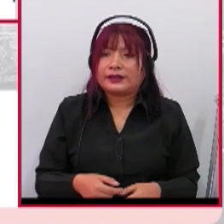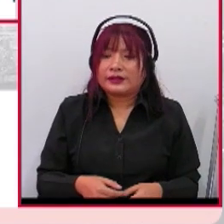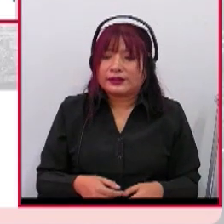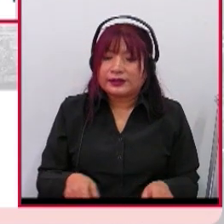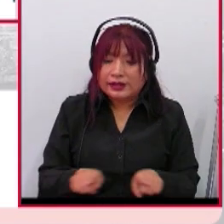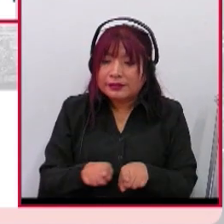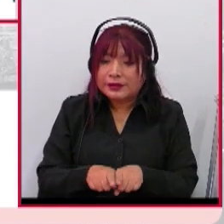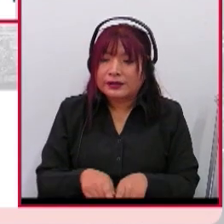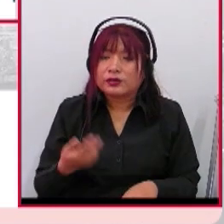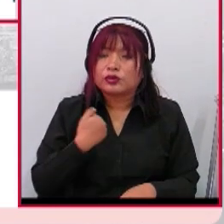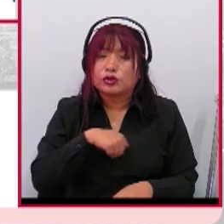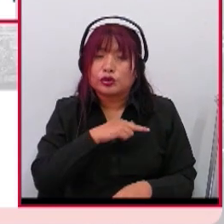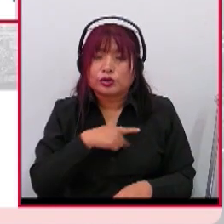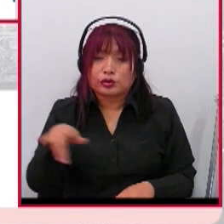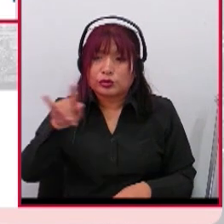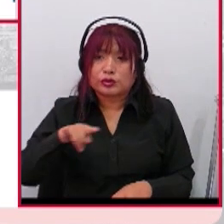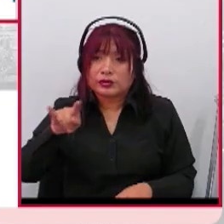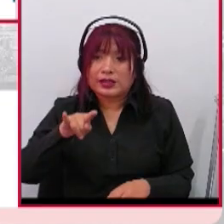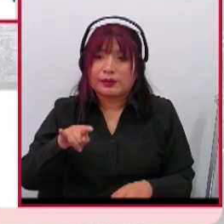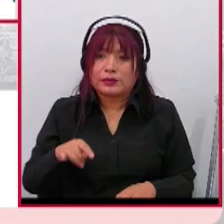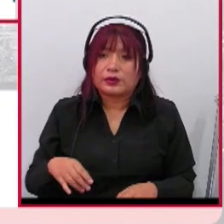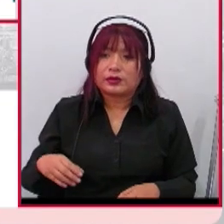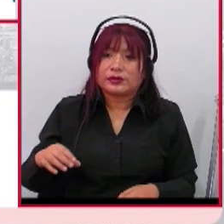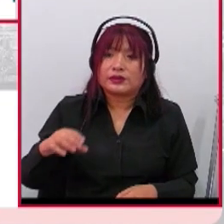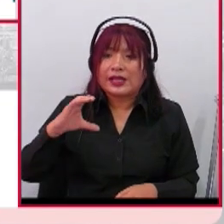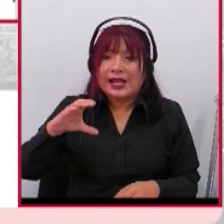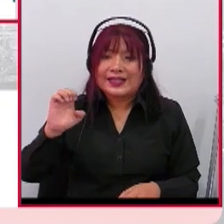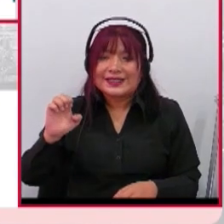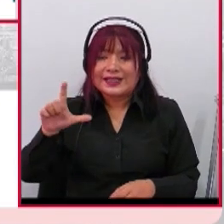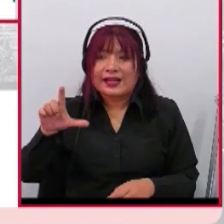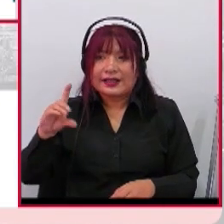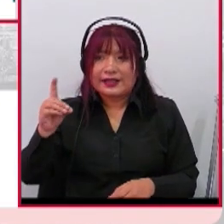Nosotros usamos las celdas autoaspirantes,